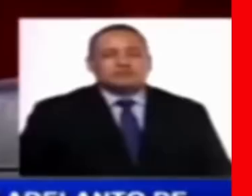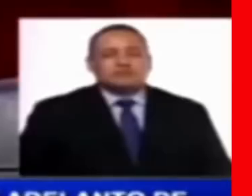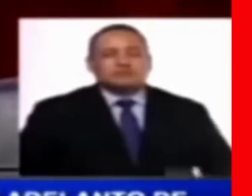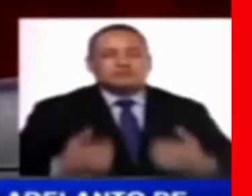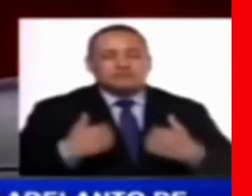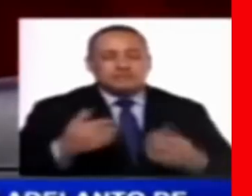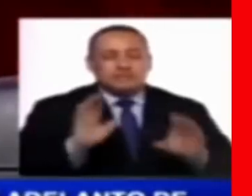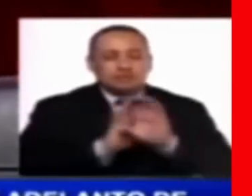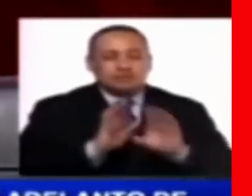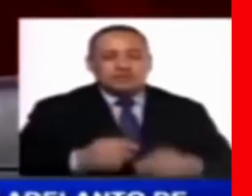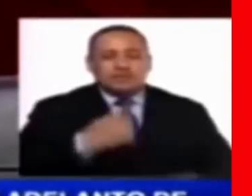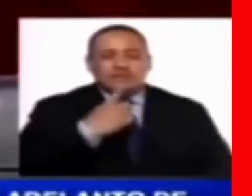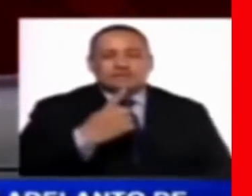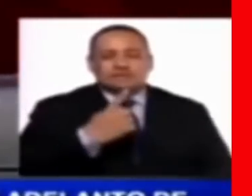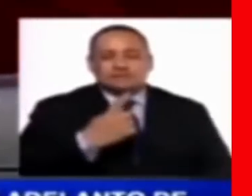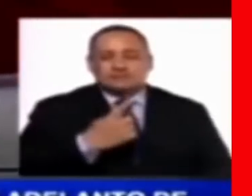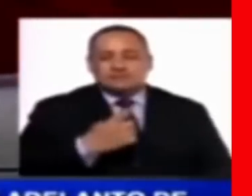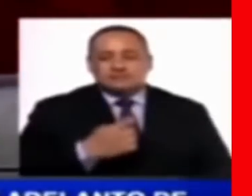esta constitución fue